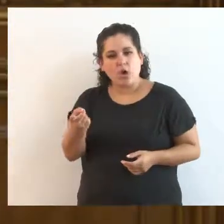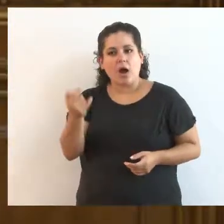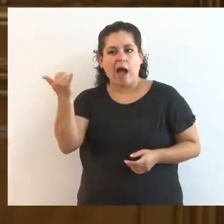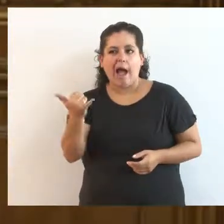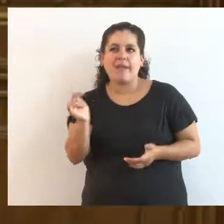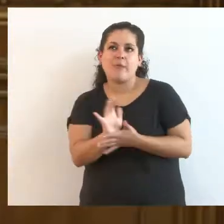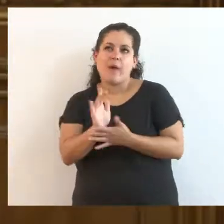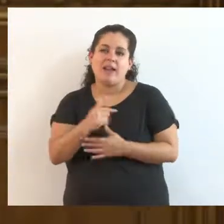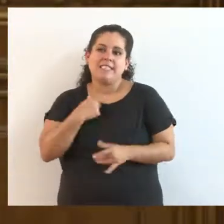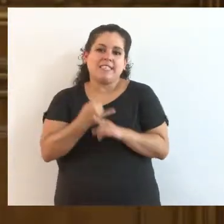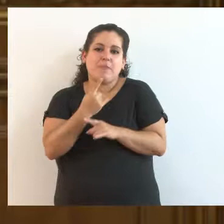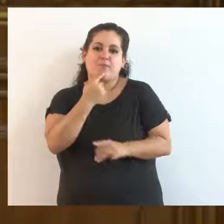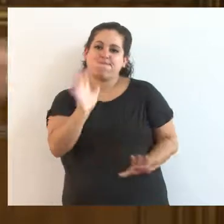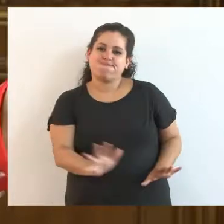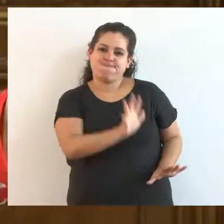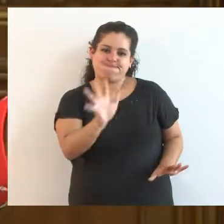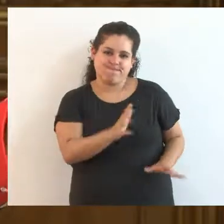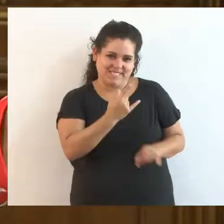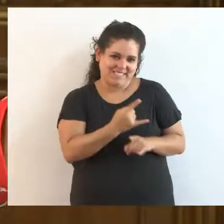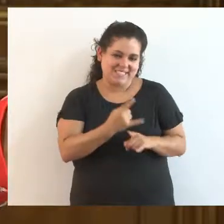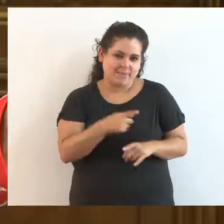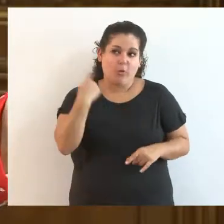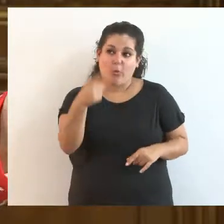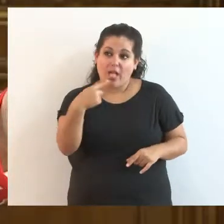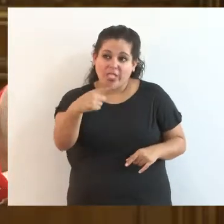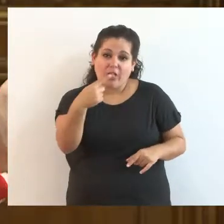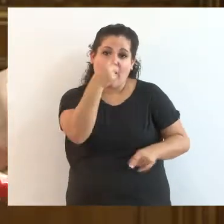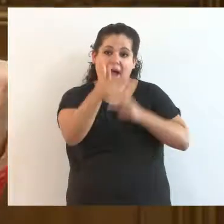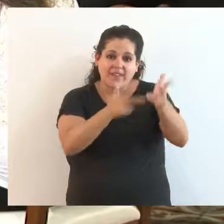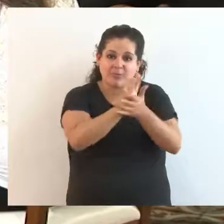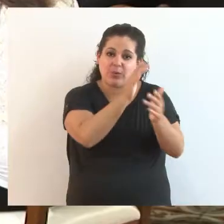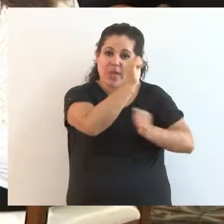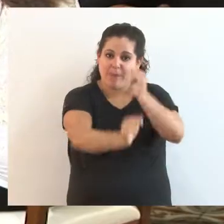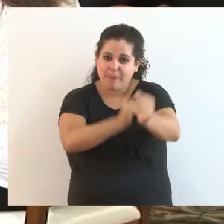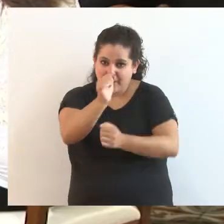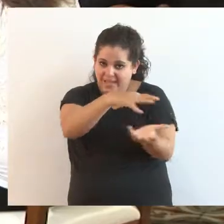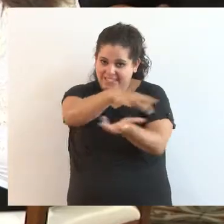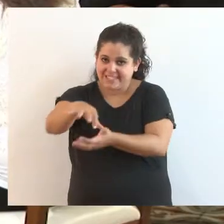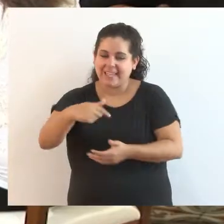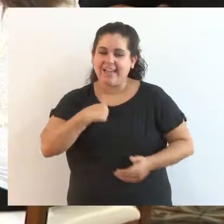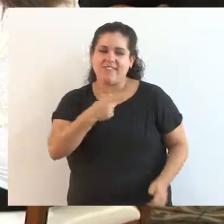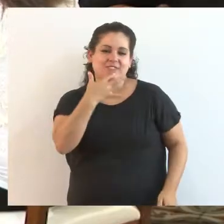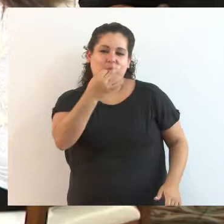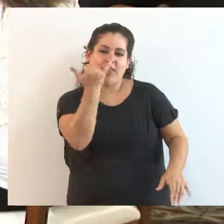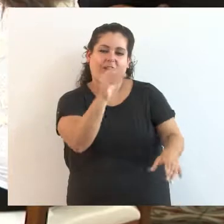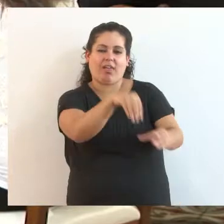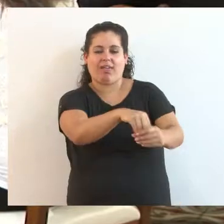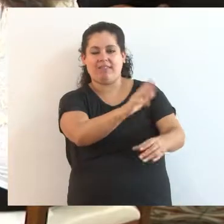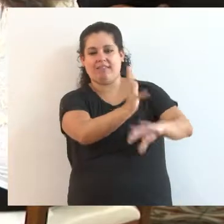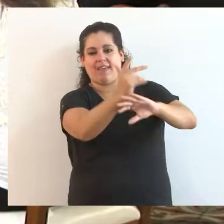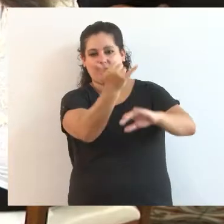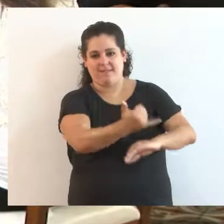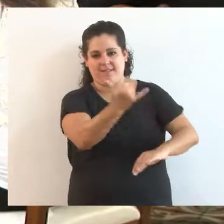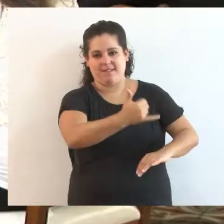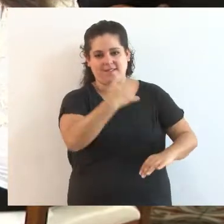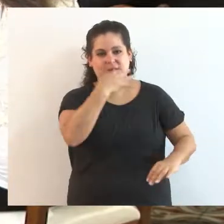vio que tenemos como una cosa así de sospecha generalizada, especialmente cuando hablamos de las empresas. En la Argentina decimos, bueno, a ver qué trampita